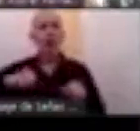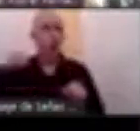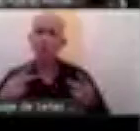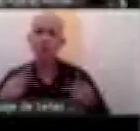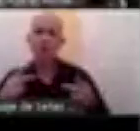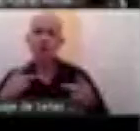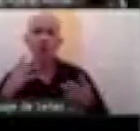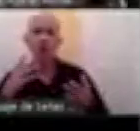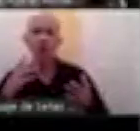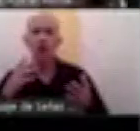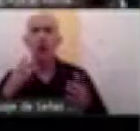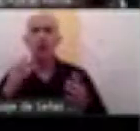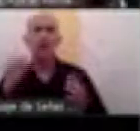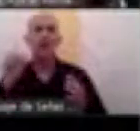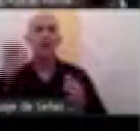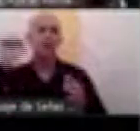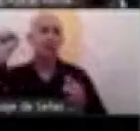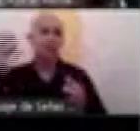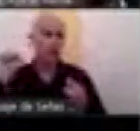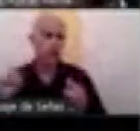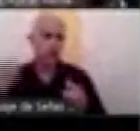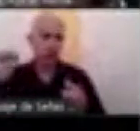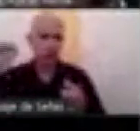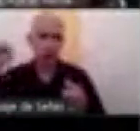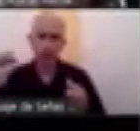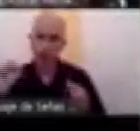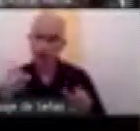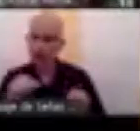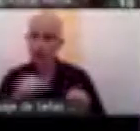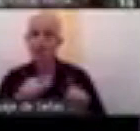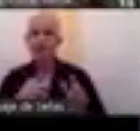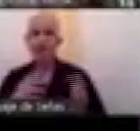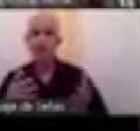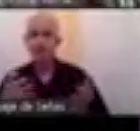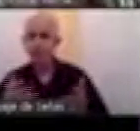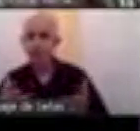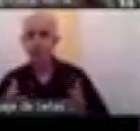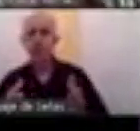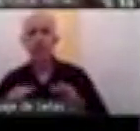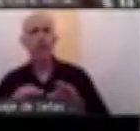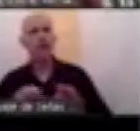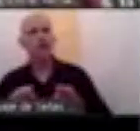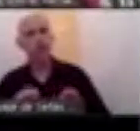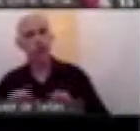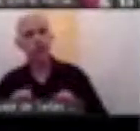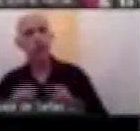candidatos javier salas hernández ahora tenía más noticias